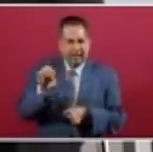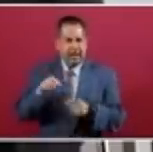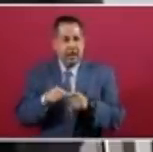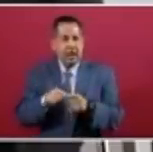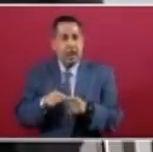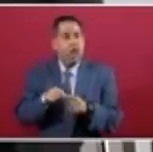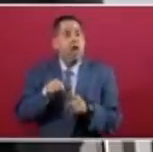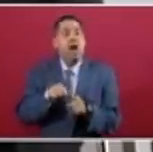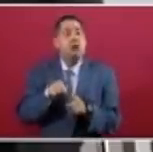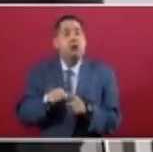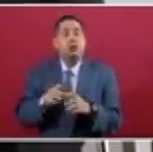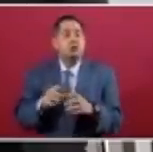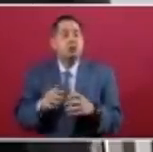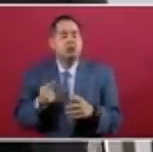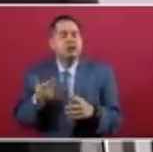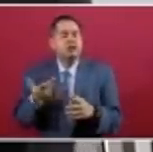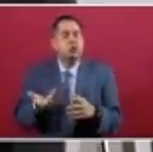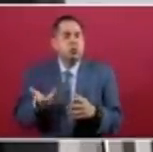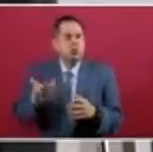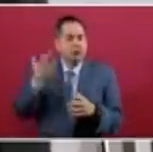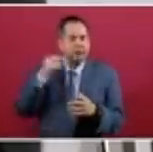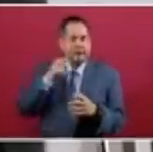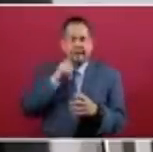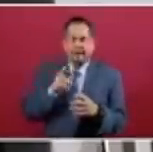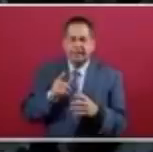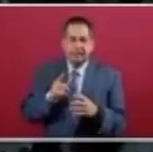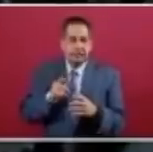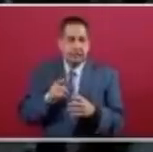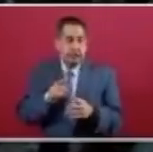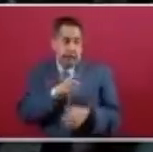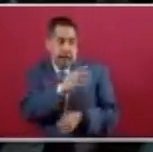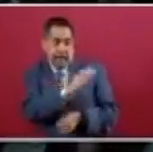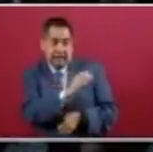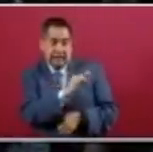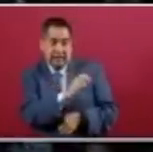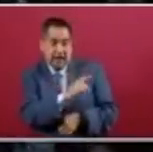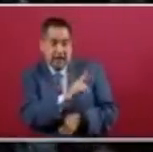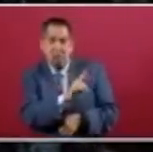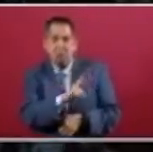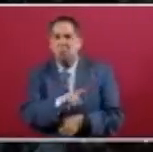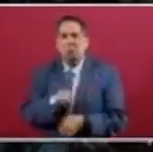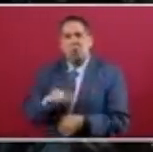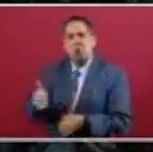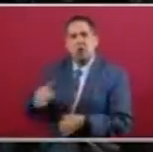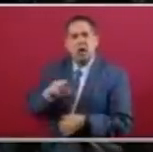se dedicó a favorecer esta política.